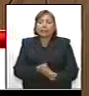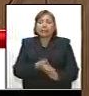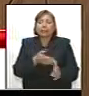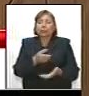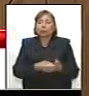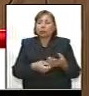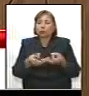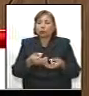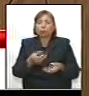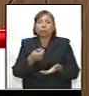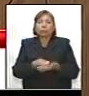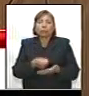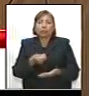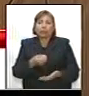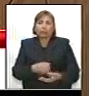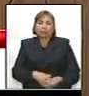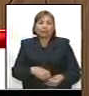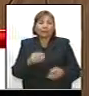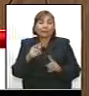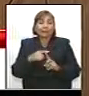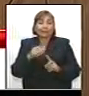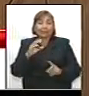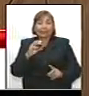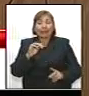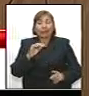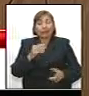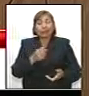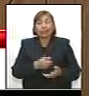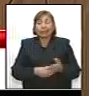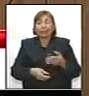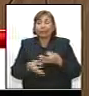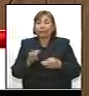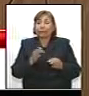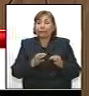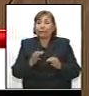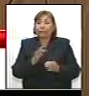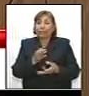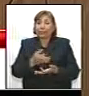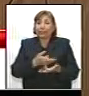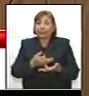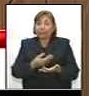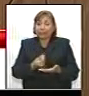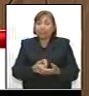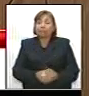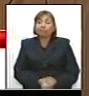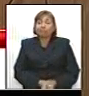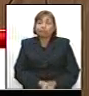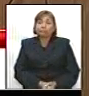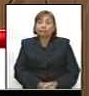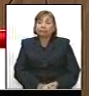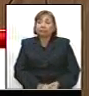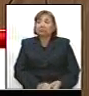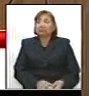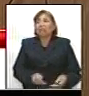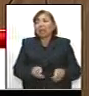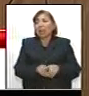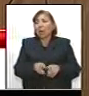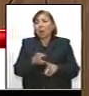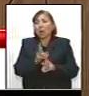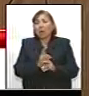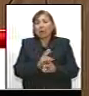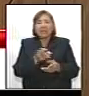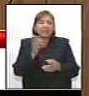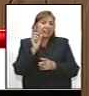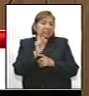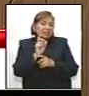provenientes de la cooperación técnica y económica financiera nacional e internacional; G, por la prestación de servicios educativos